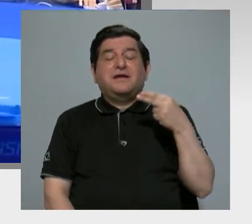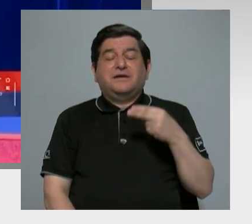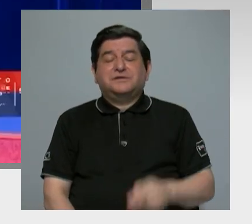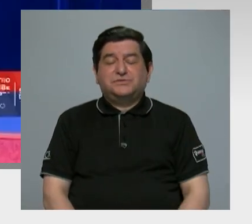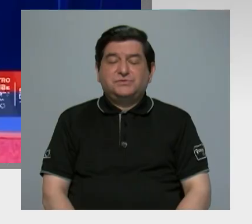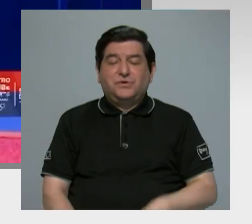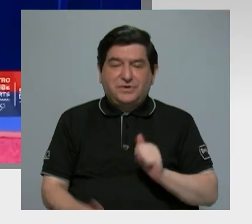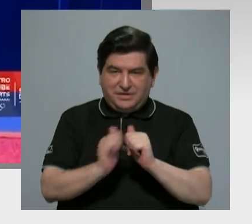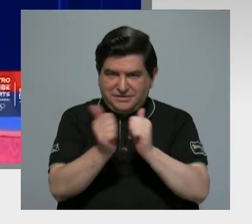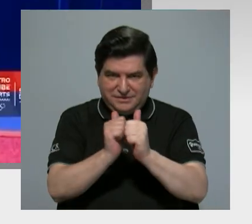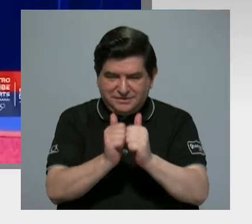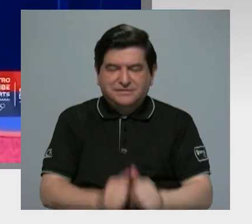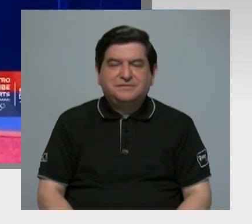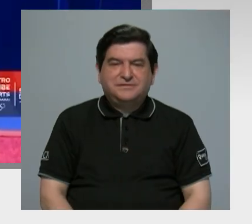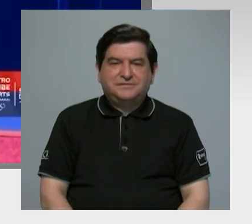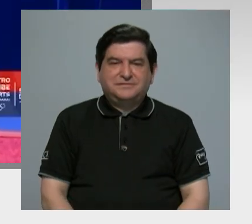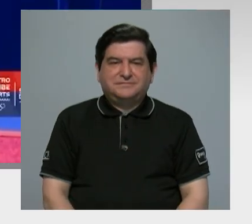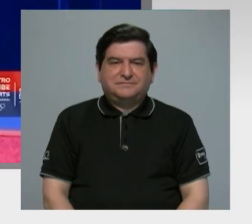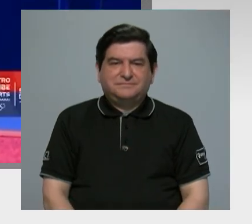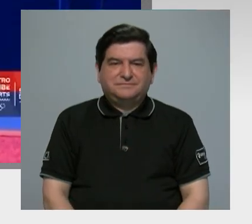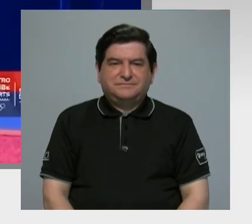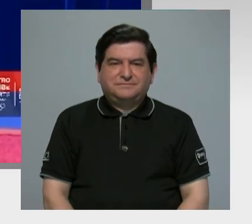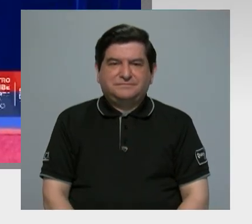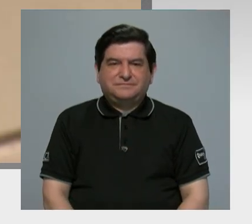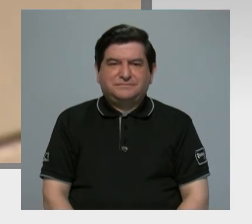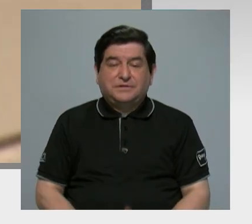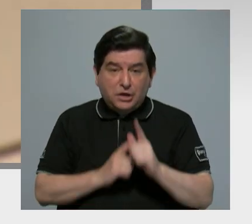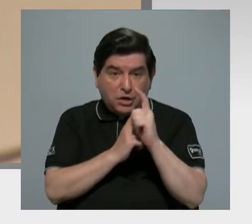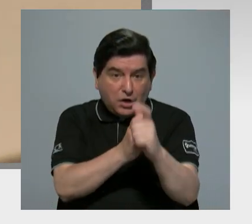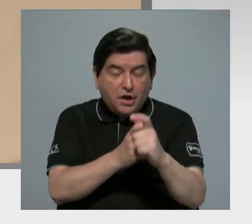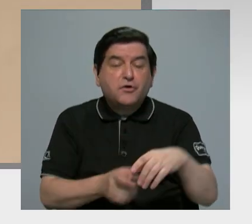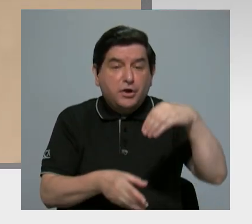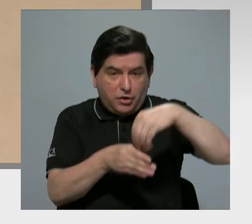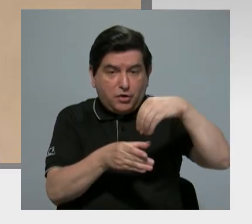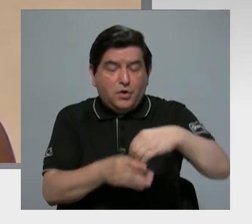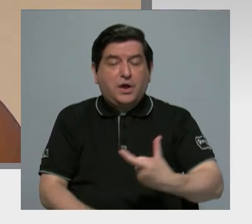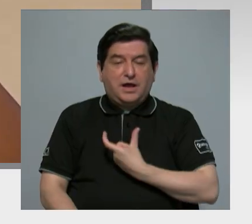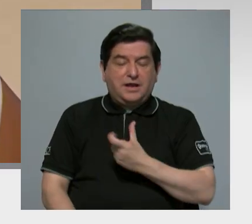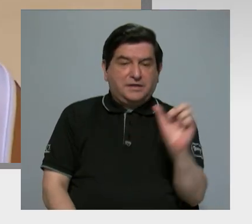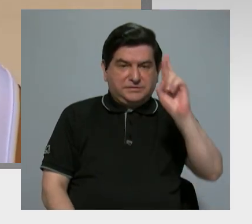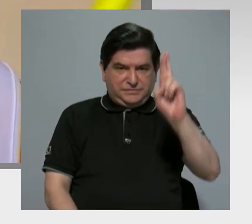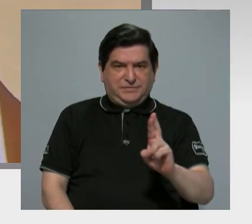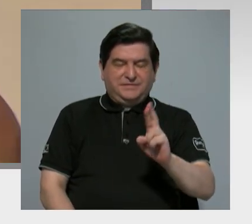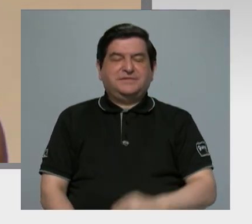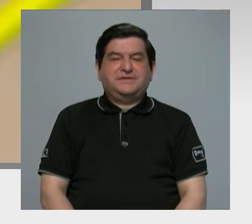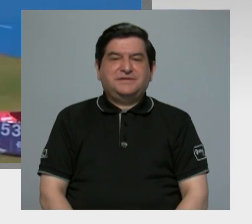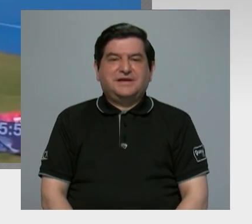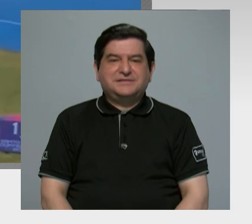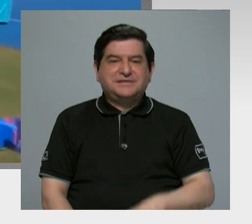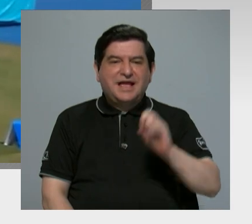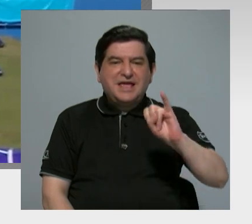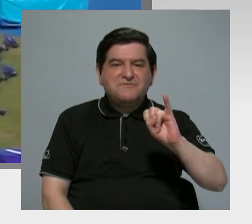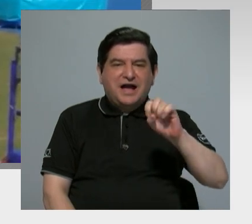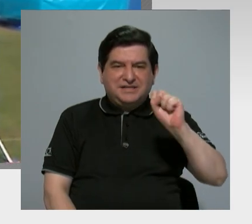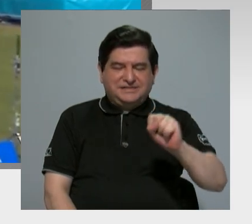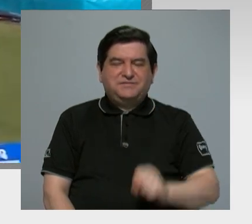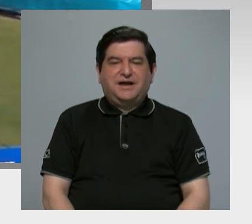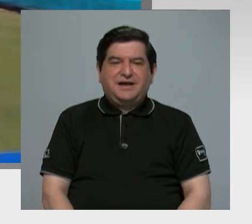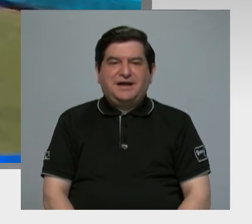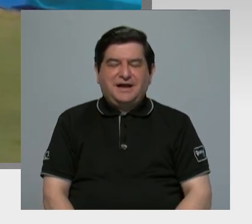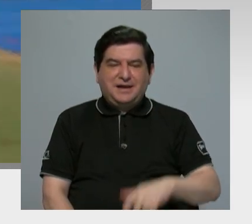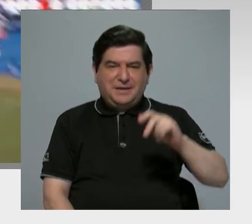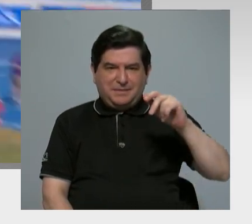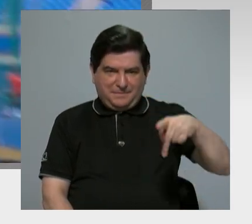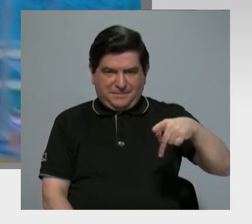la historia de estas justas. El atletismo también aportó al medallero costarricense. Iván Cibaja se quedó